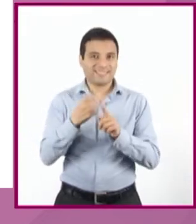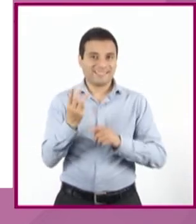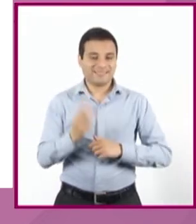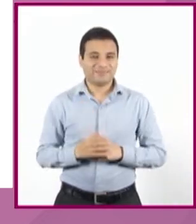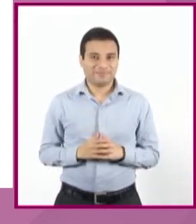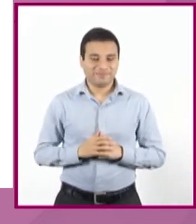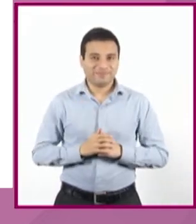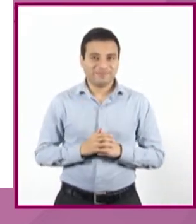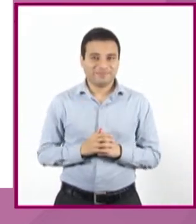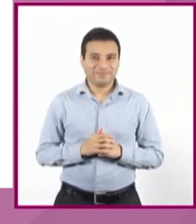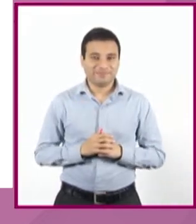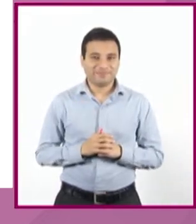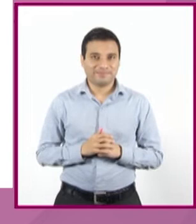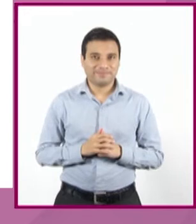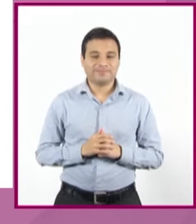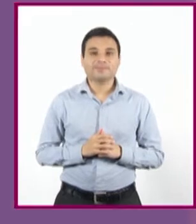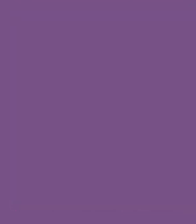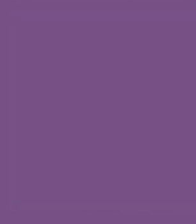3.